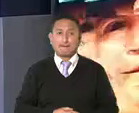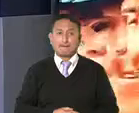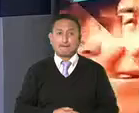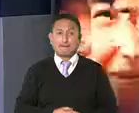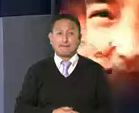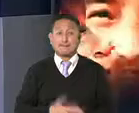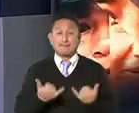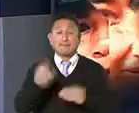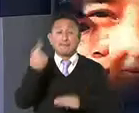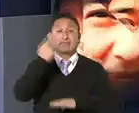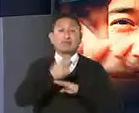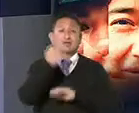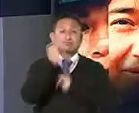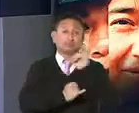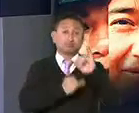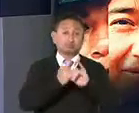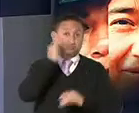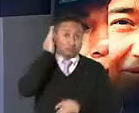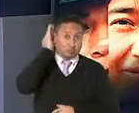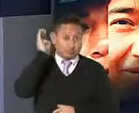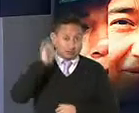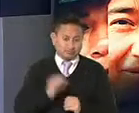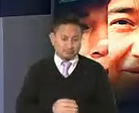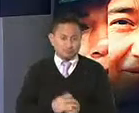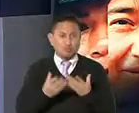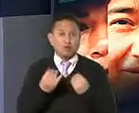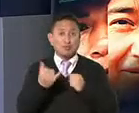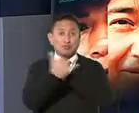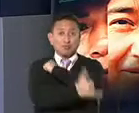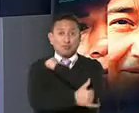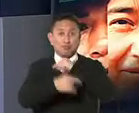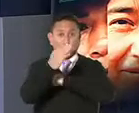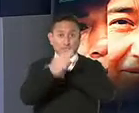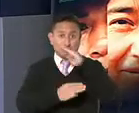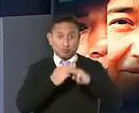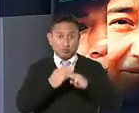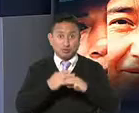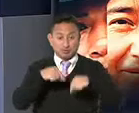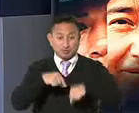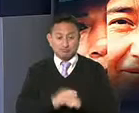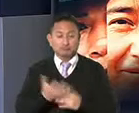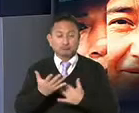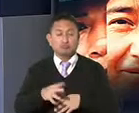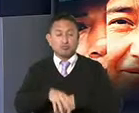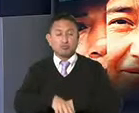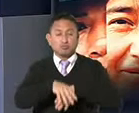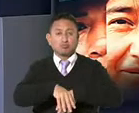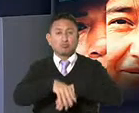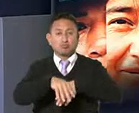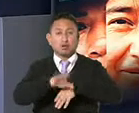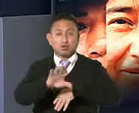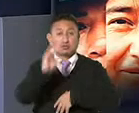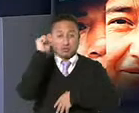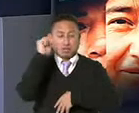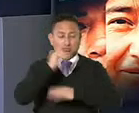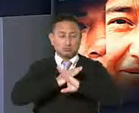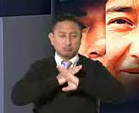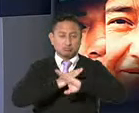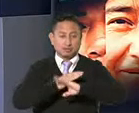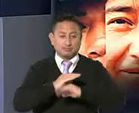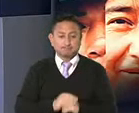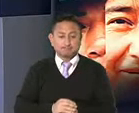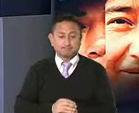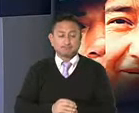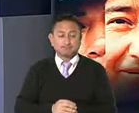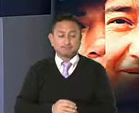opcional de la mujer decenas de países del mundo marcharon para defender sus derechos la mayor parte de los colectivos